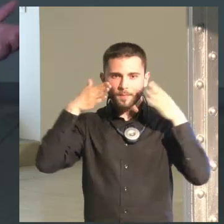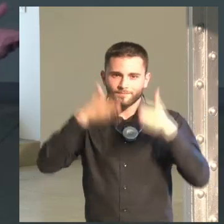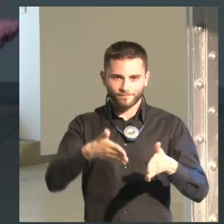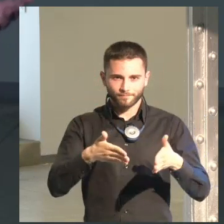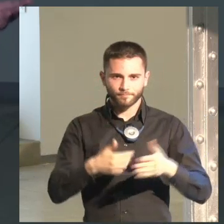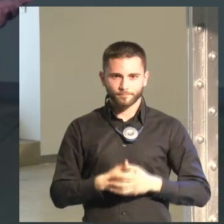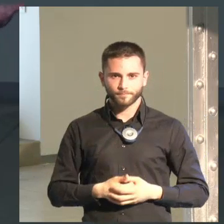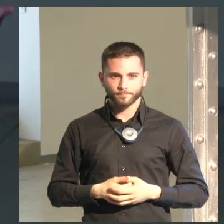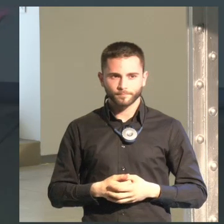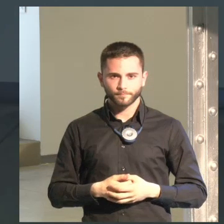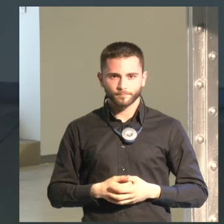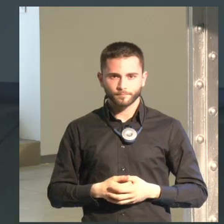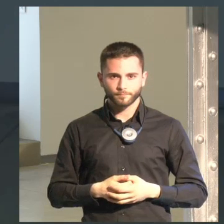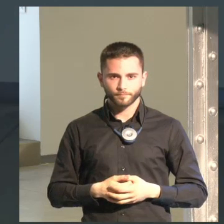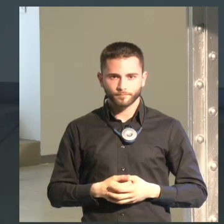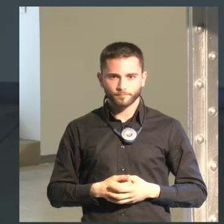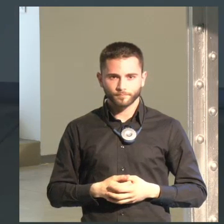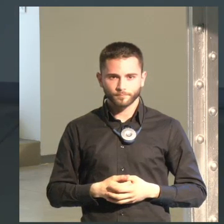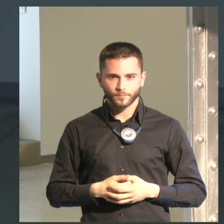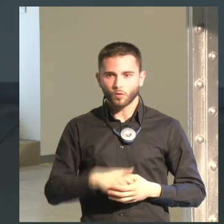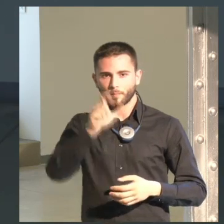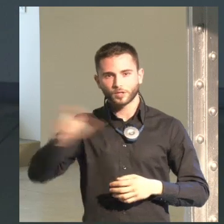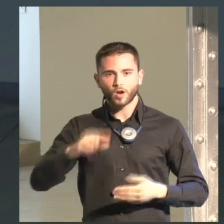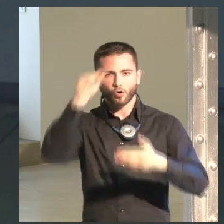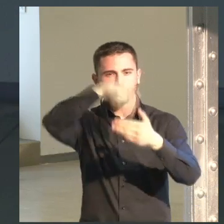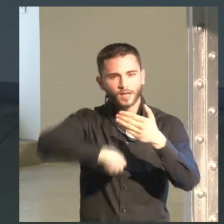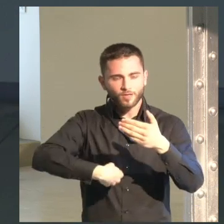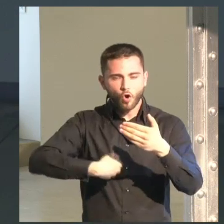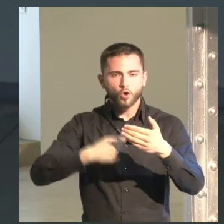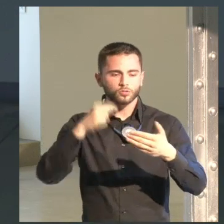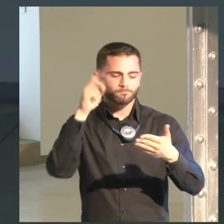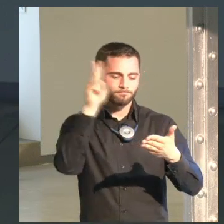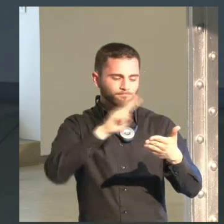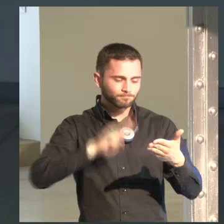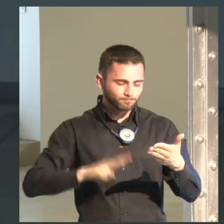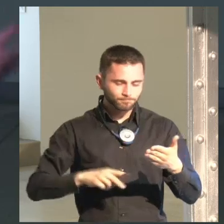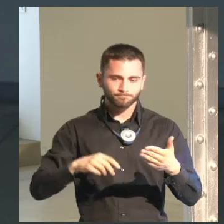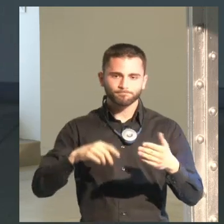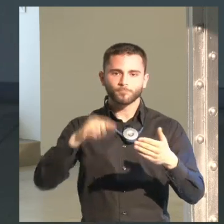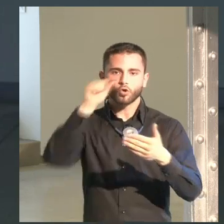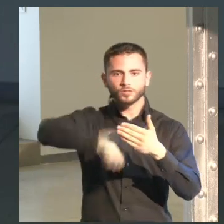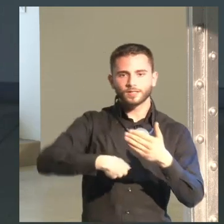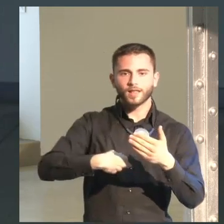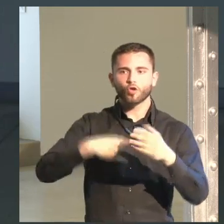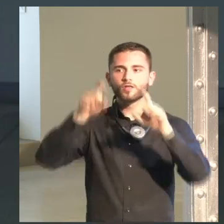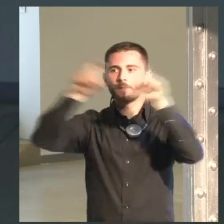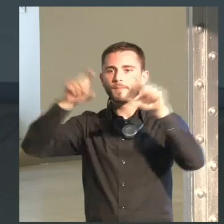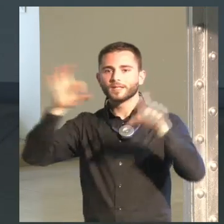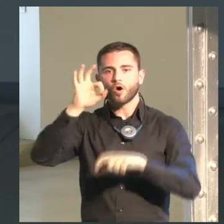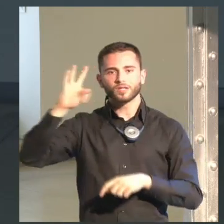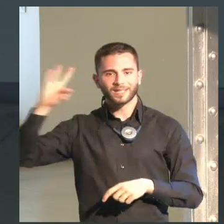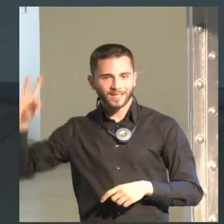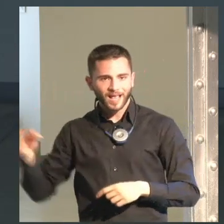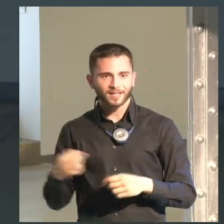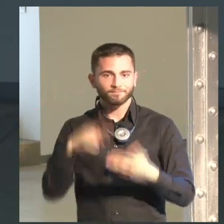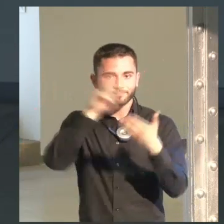Juan Jung hablaba de que cuánta gente se ha leído los contratos de las empresas, de las OTTs. Yo me